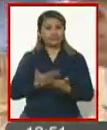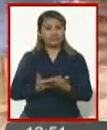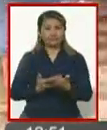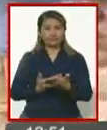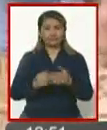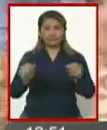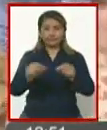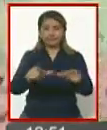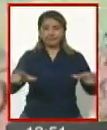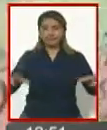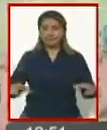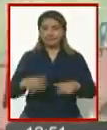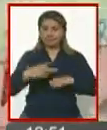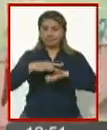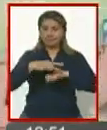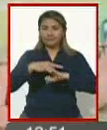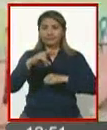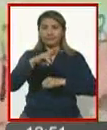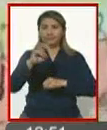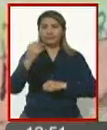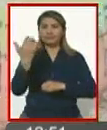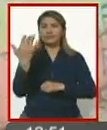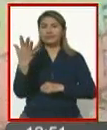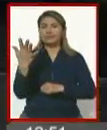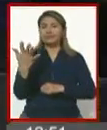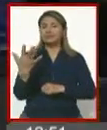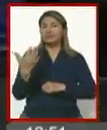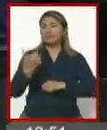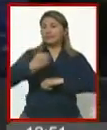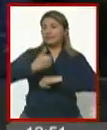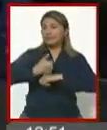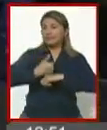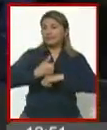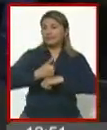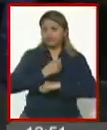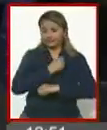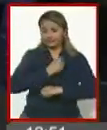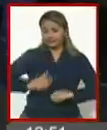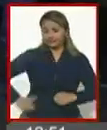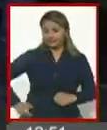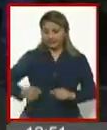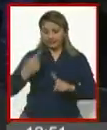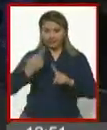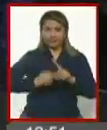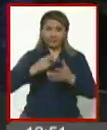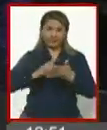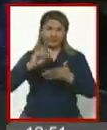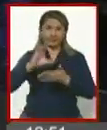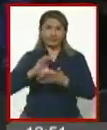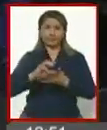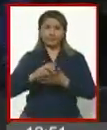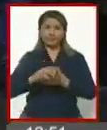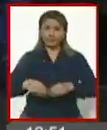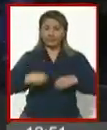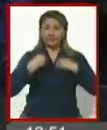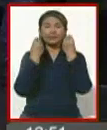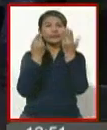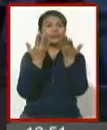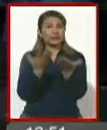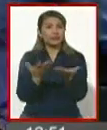Los terrenos están desde 2015. En 2015 la gobernación, en el mes de diciembre,